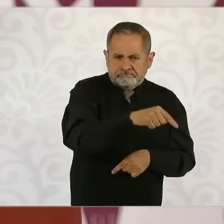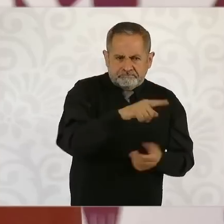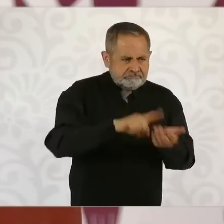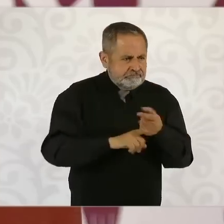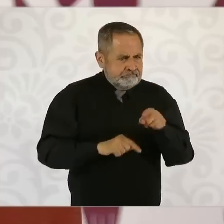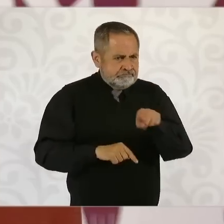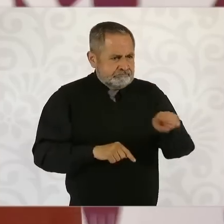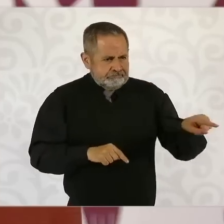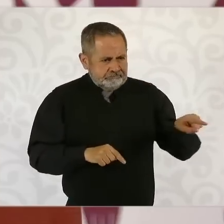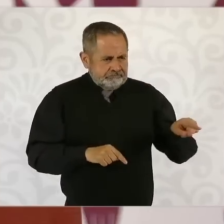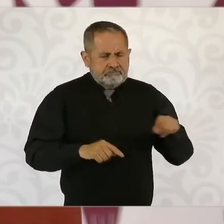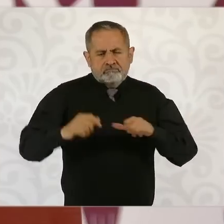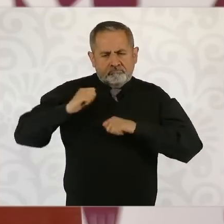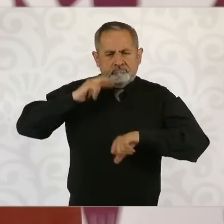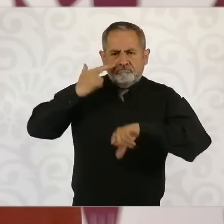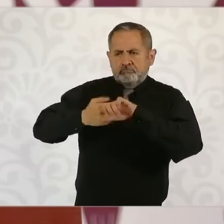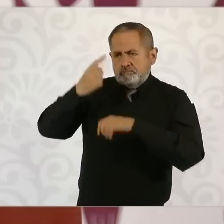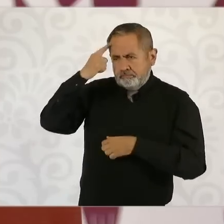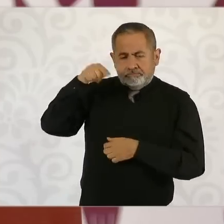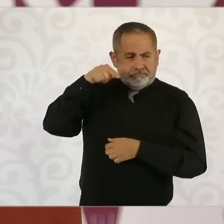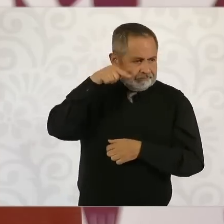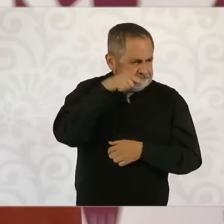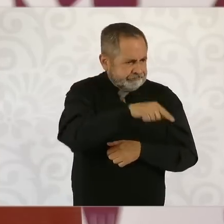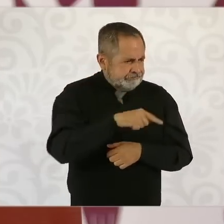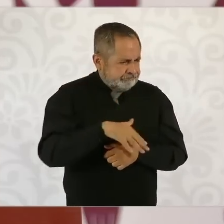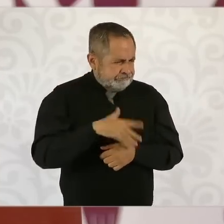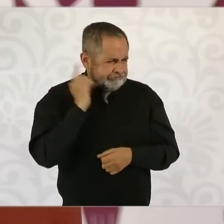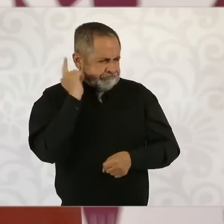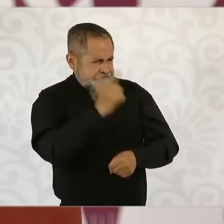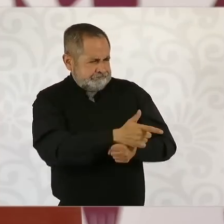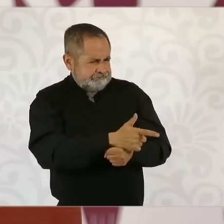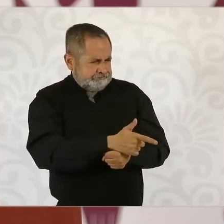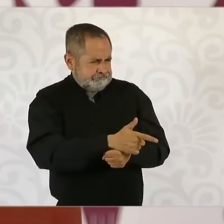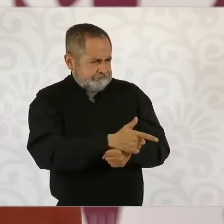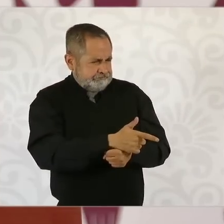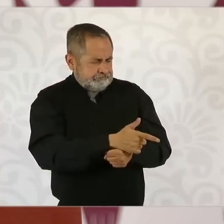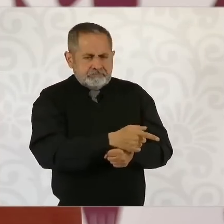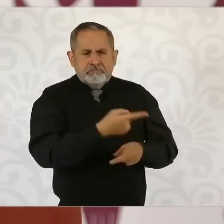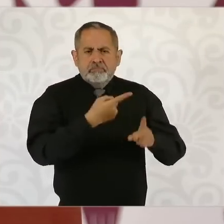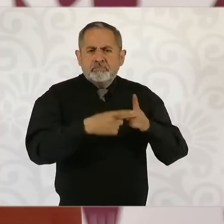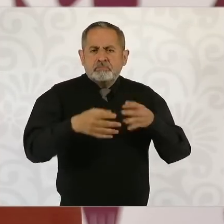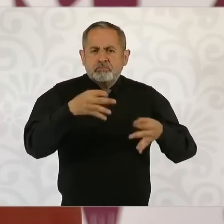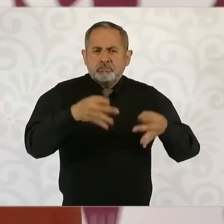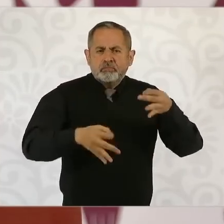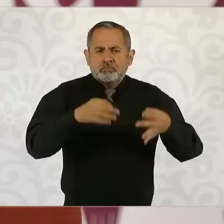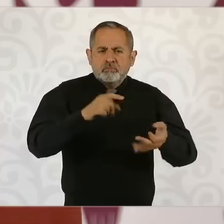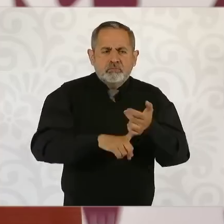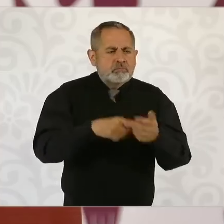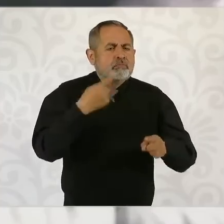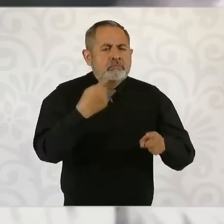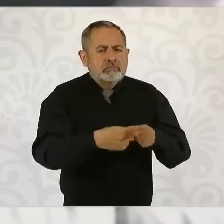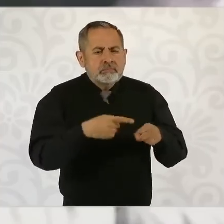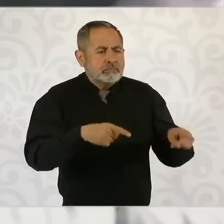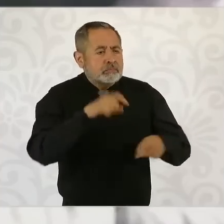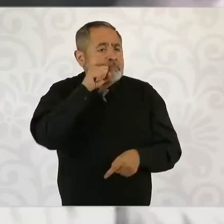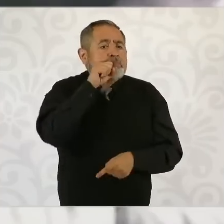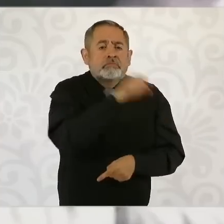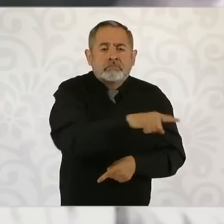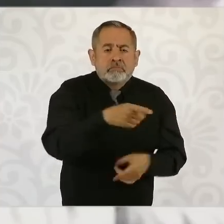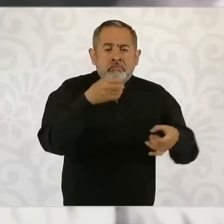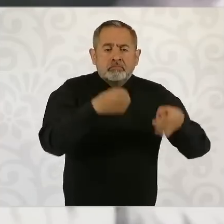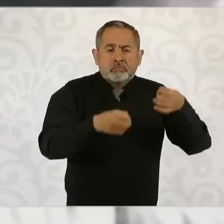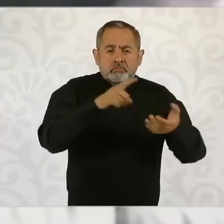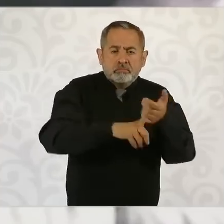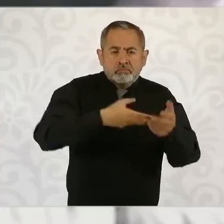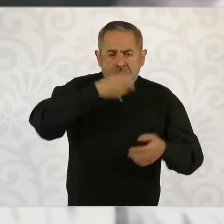función competencial a partir del momento en que se inicia un procedimiento penal son los jueces,